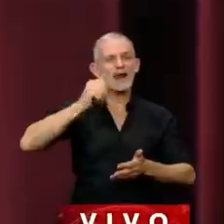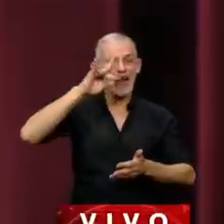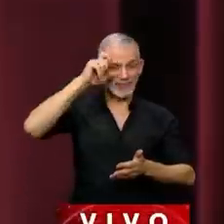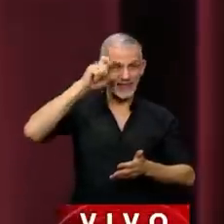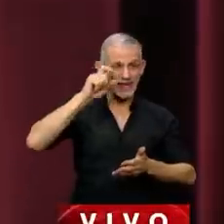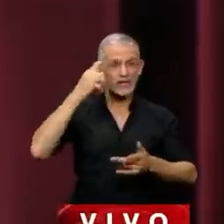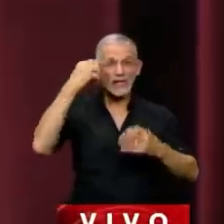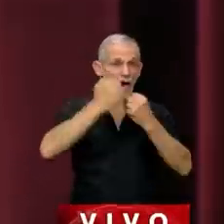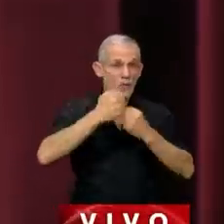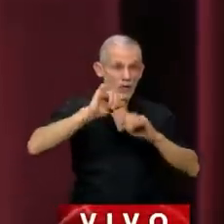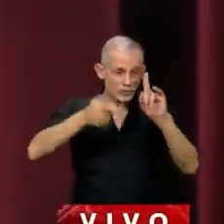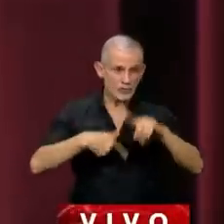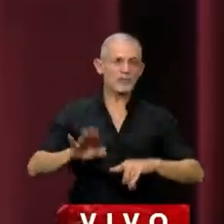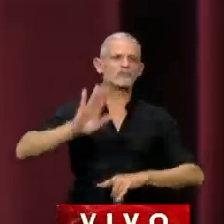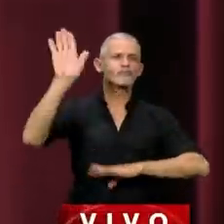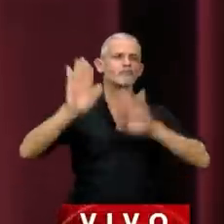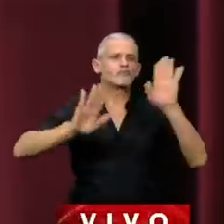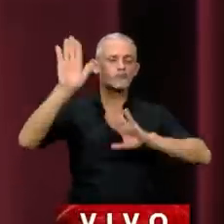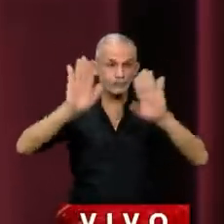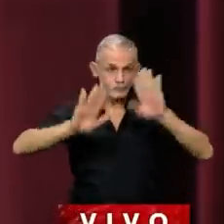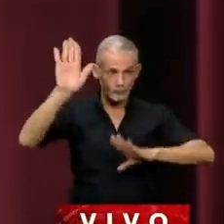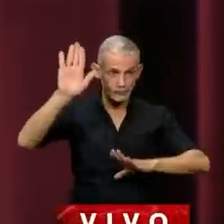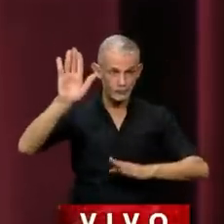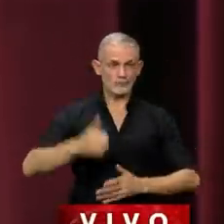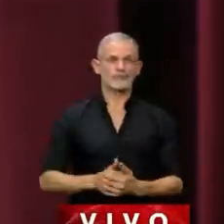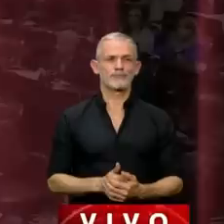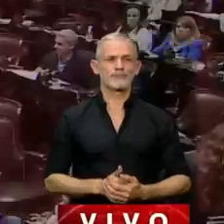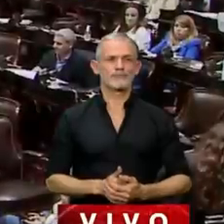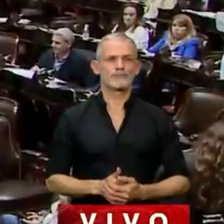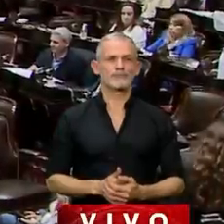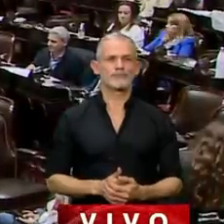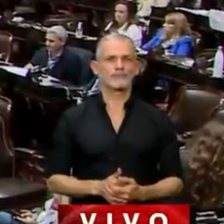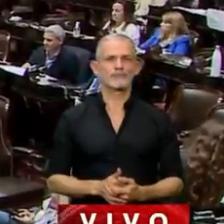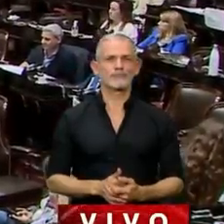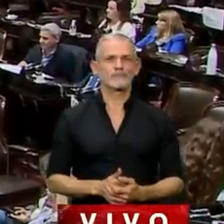Los que estén de acuerdo, por favor, háganlo saber.